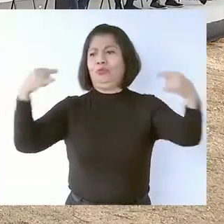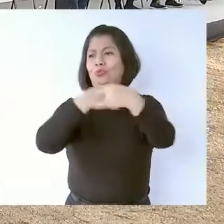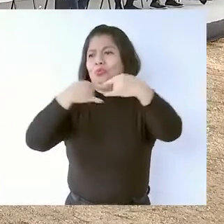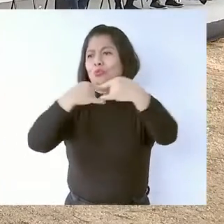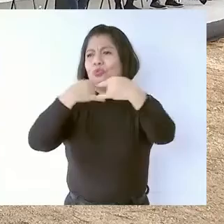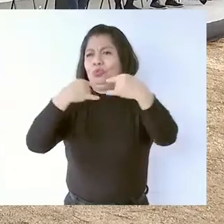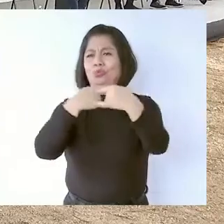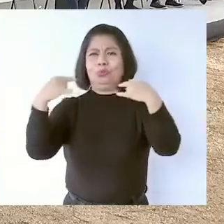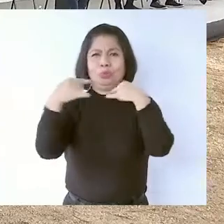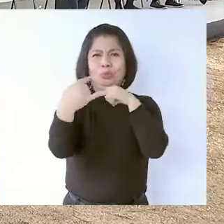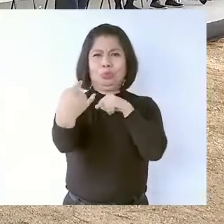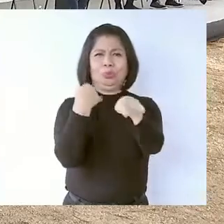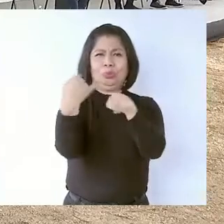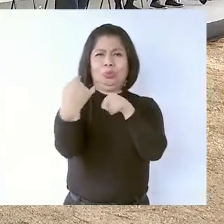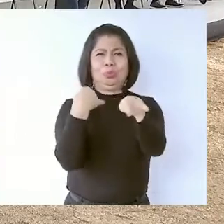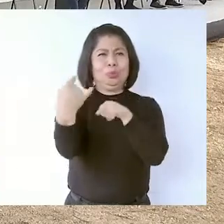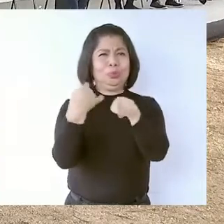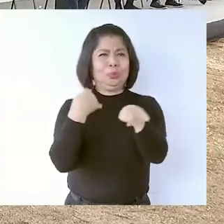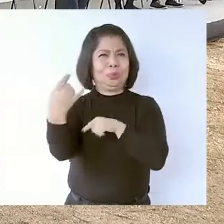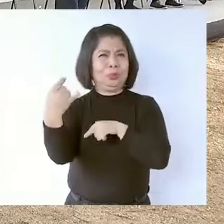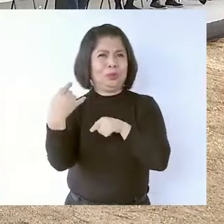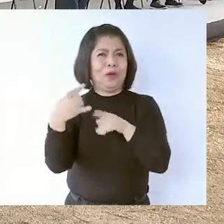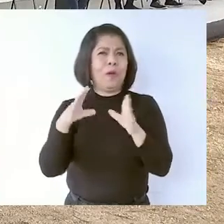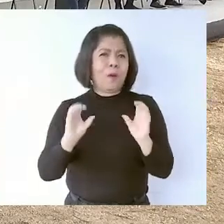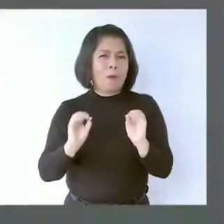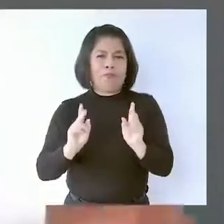Han, los ejes viales,